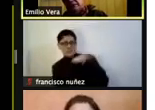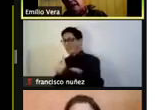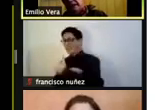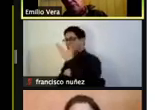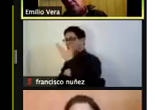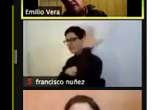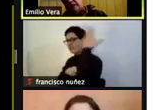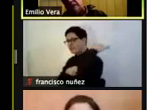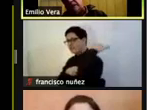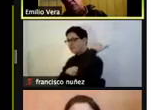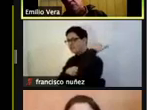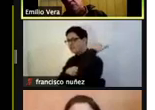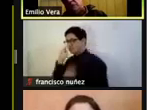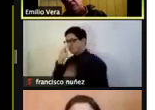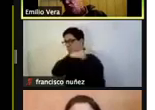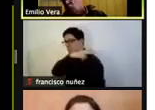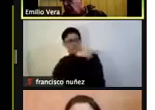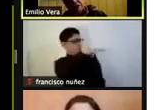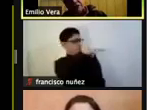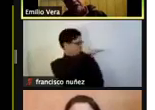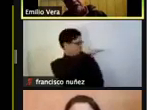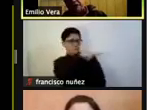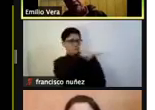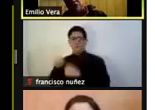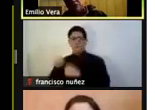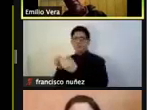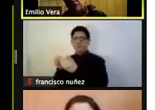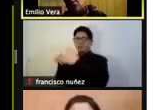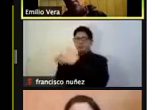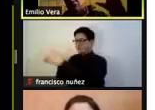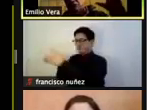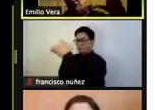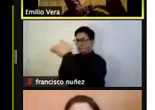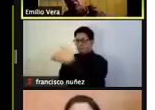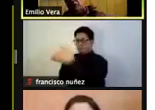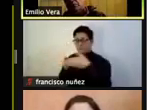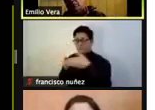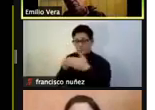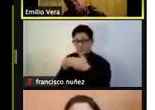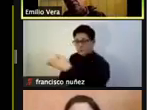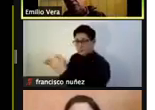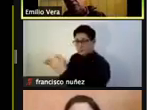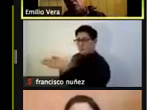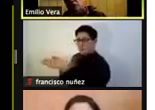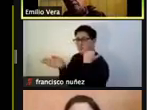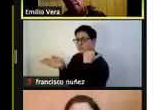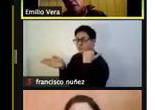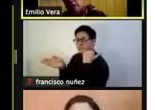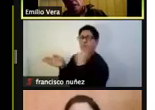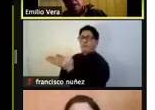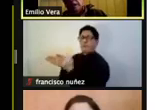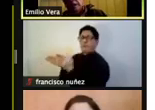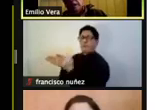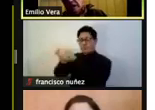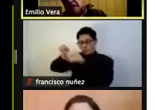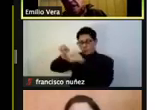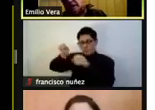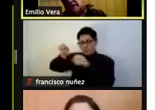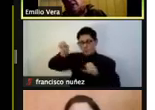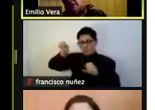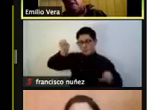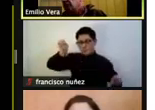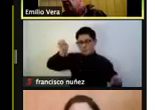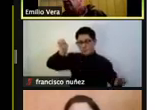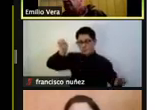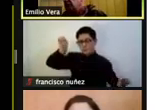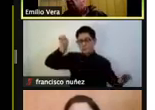no exactamente la superficie, unos 5 o 10 metros por debajo, y es el que recibe la información, ¿no es cierto?, que